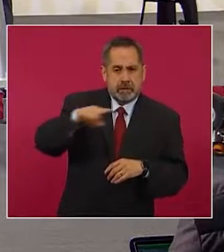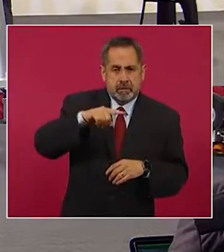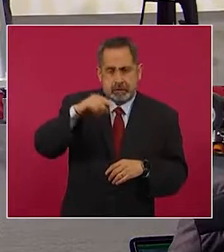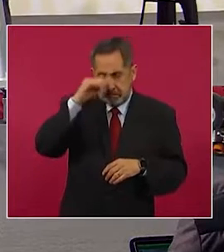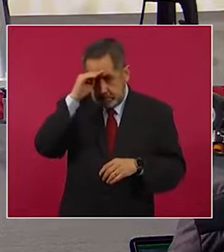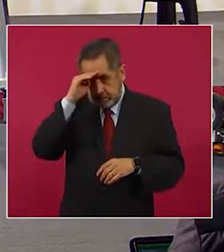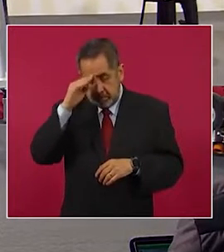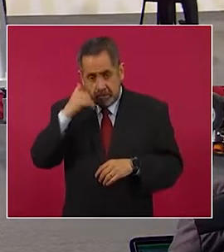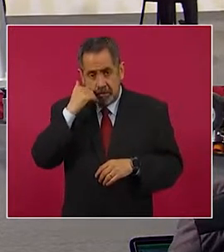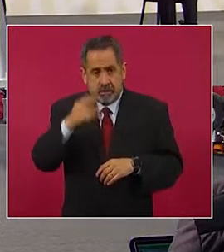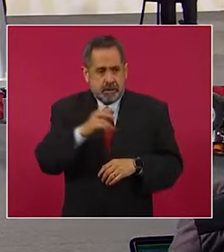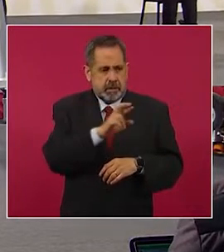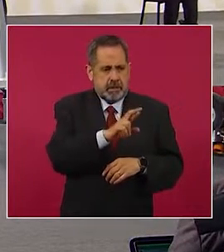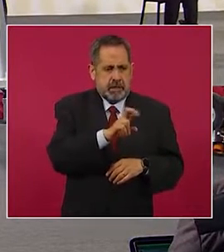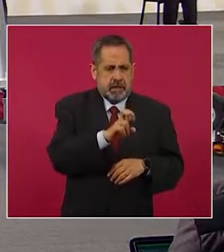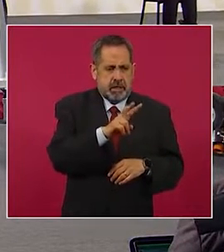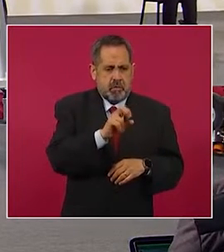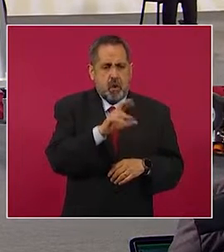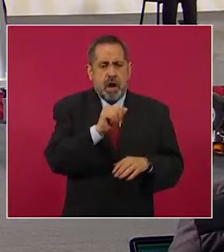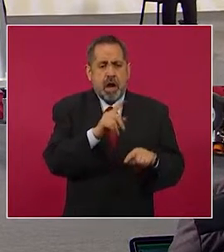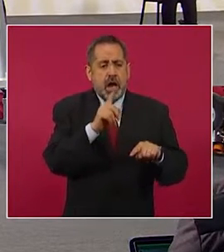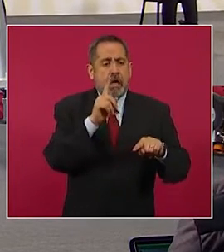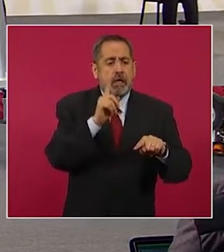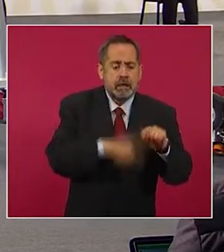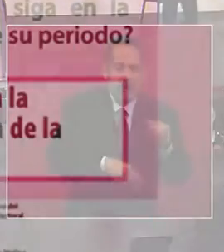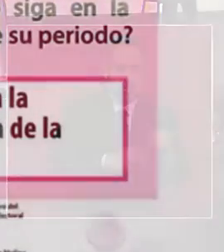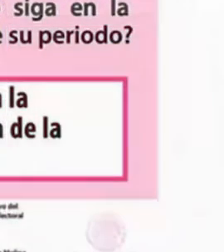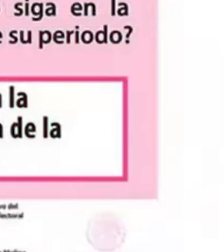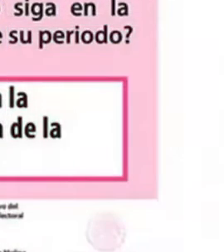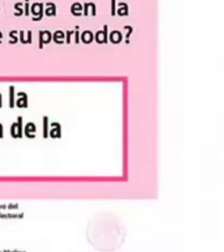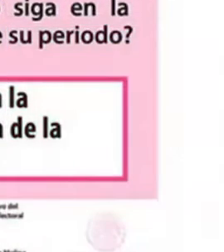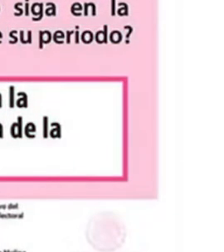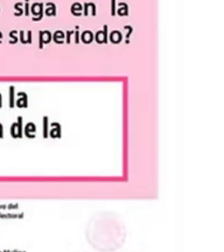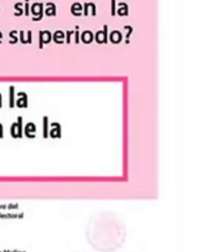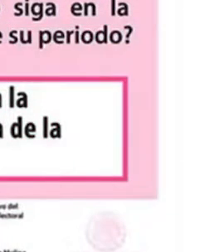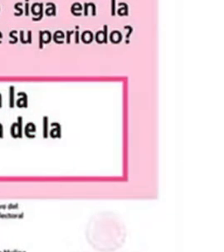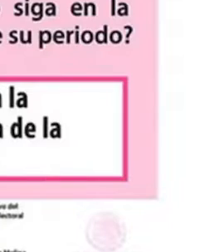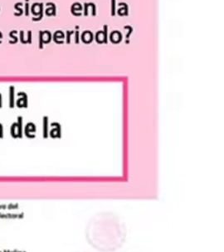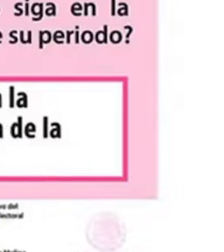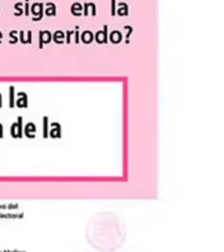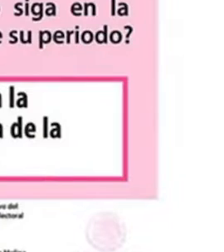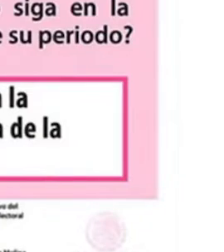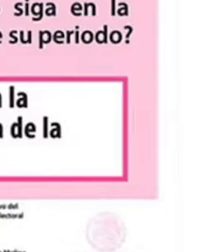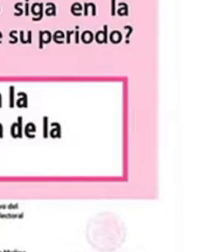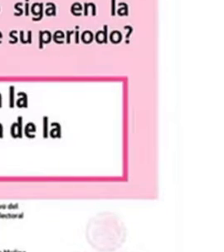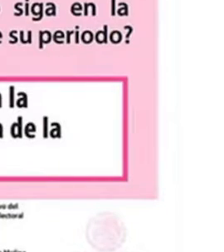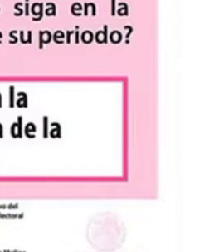quieren que se revoque el mandato no se vayan a equivocar. Es información